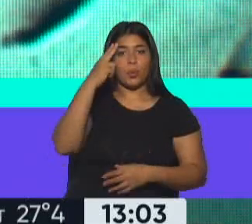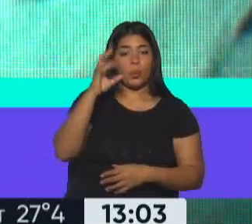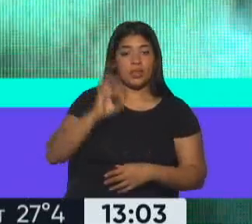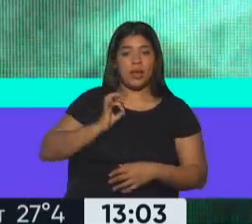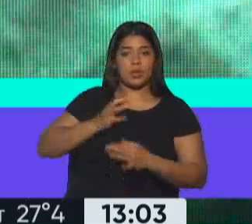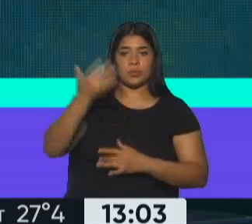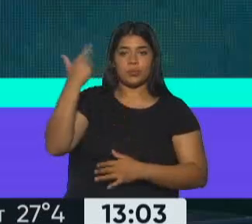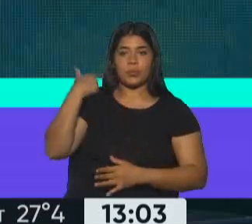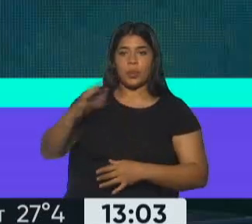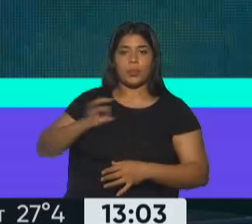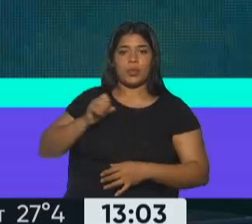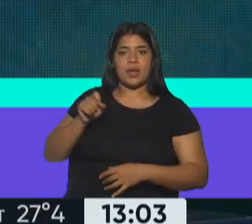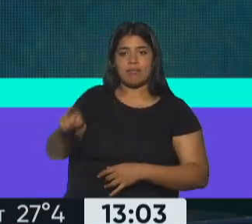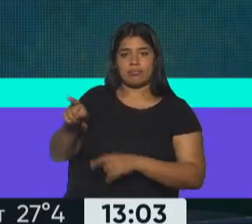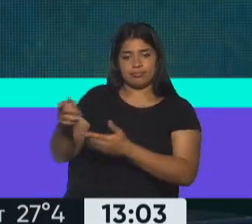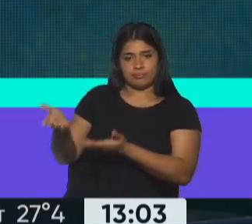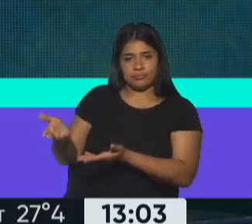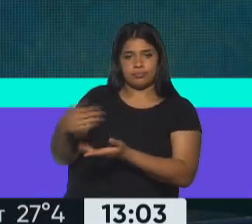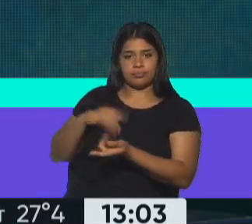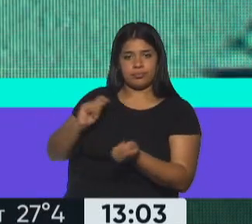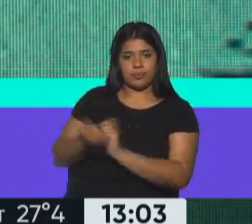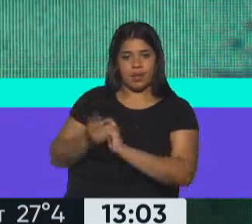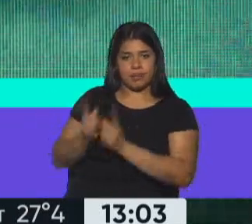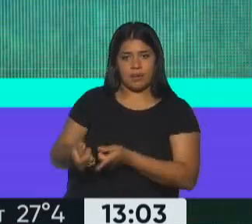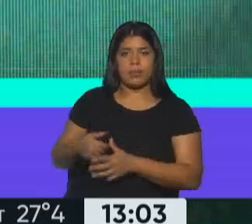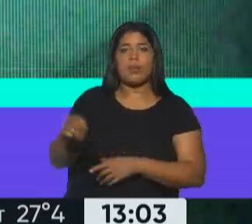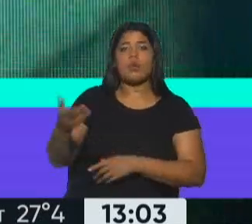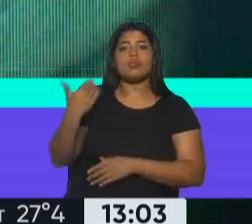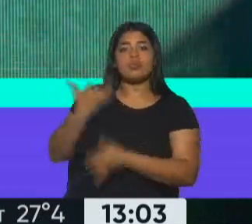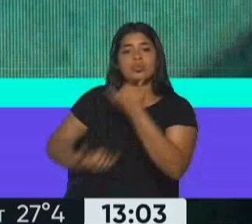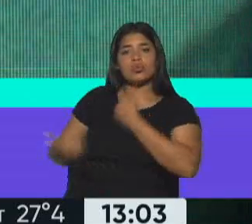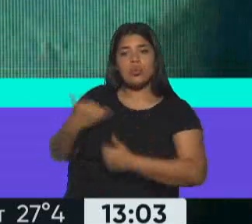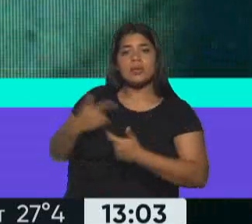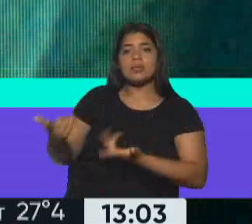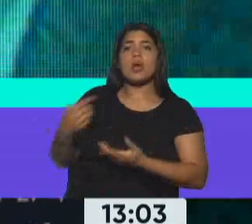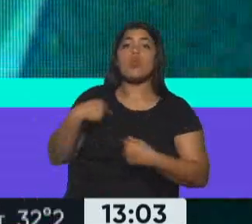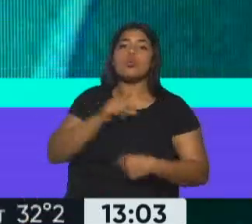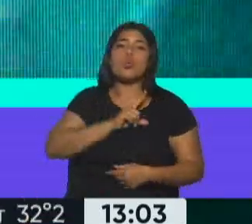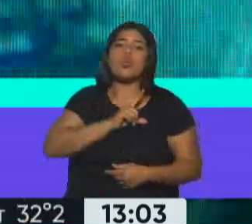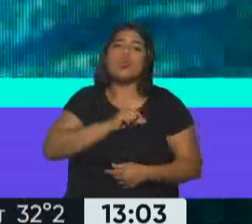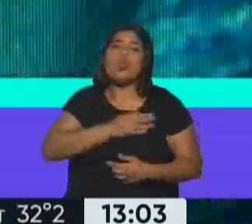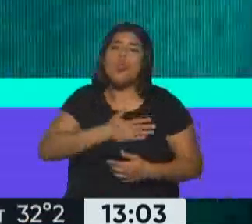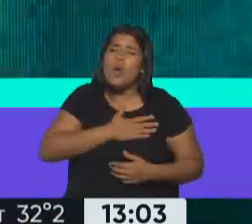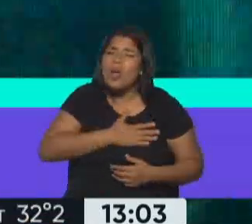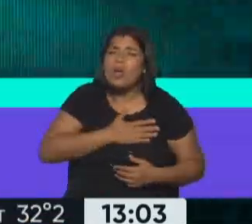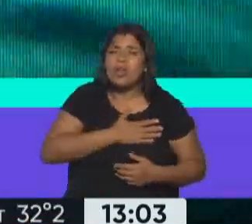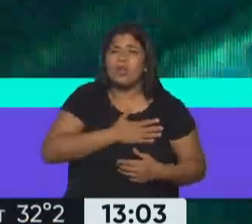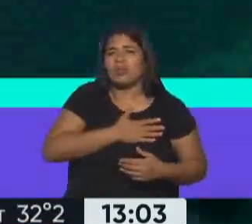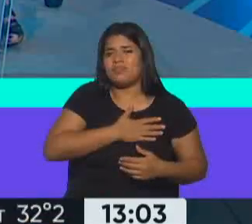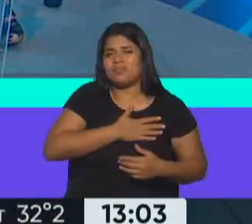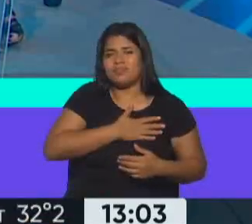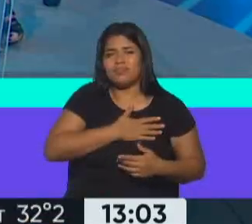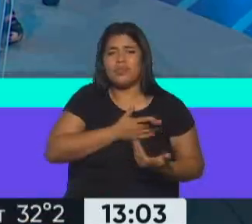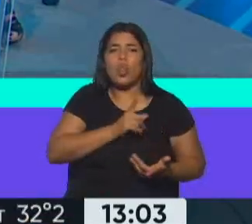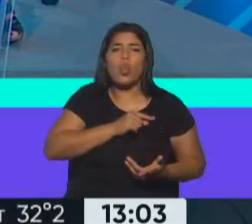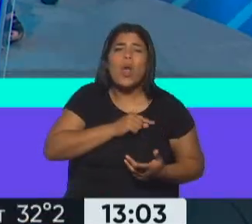vida de esta mujer es decir nos comentaba silvia duelo terminó concilia te miramos cuando dijiste